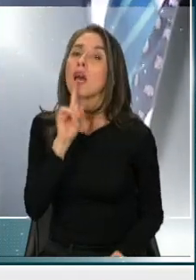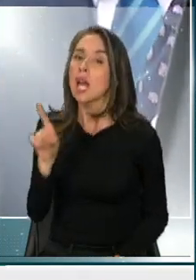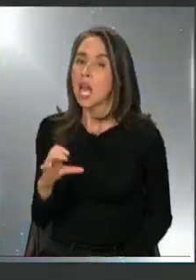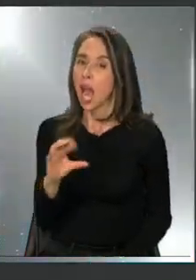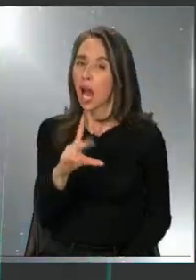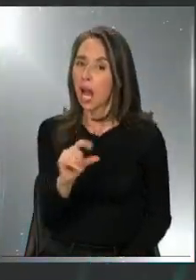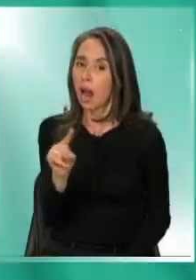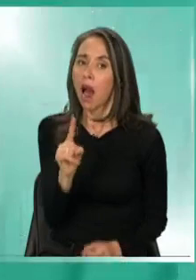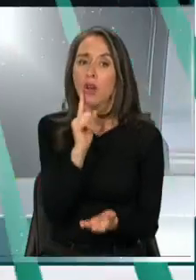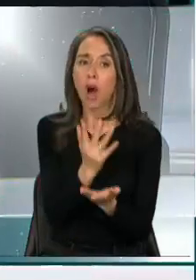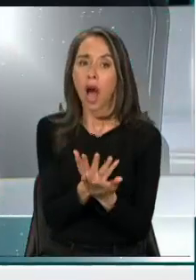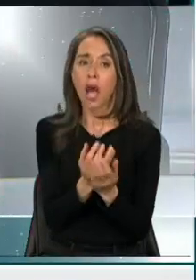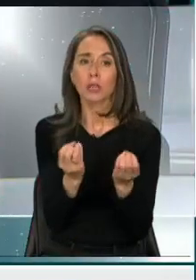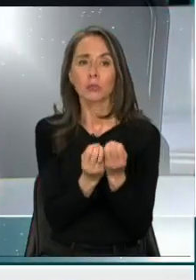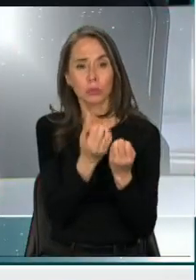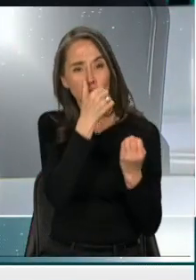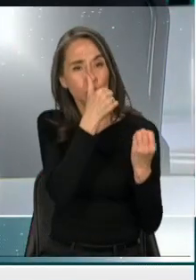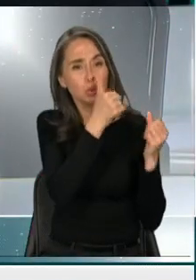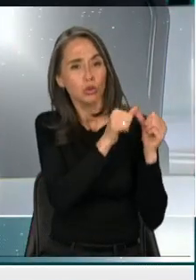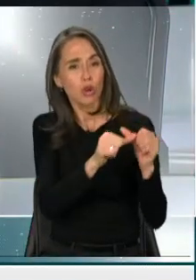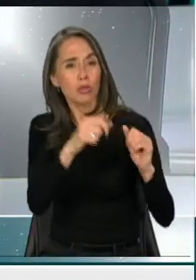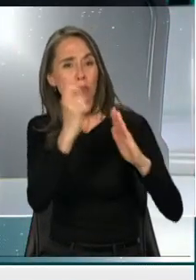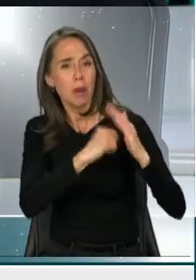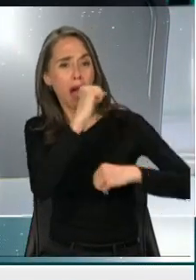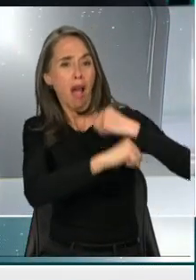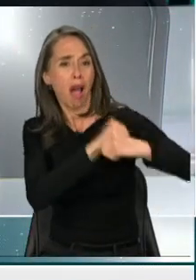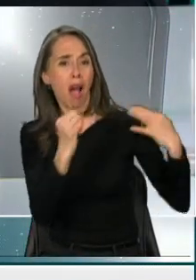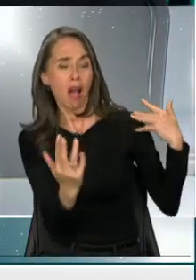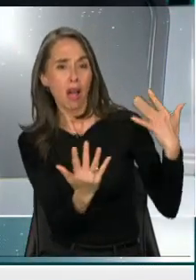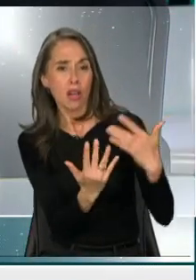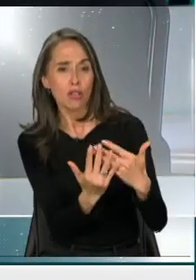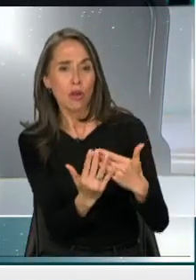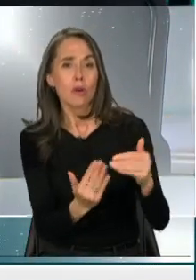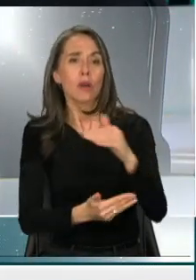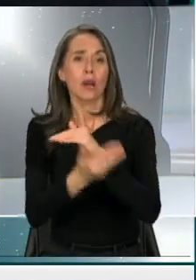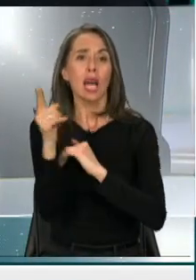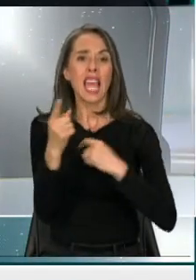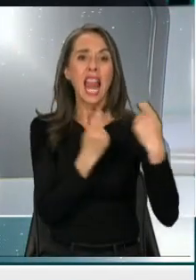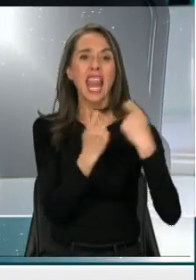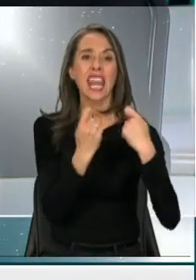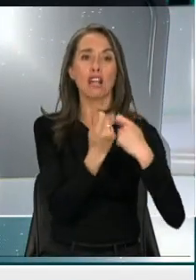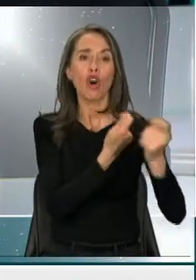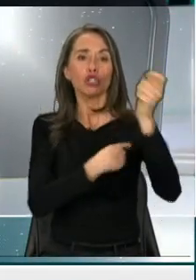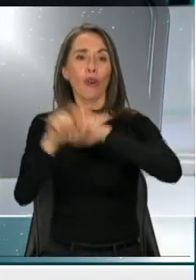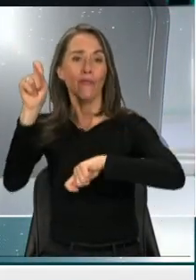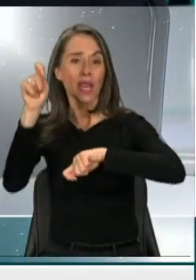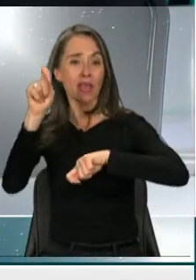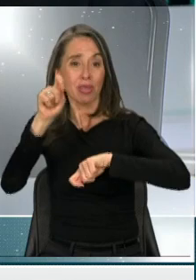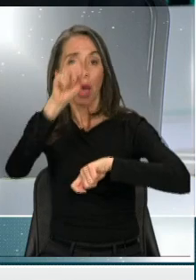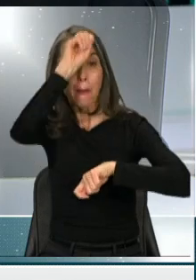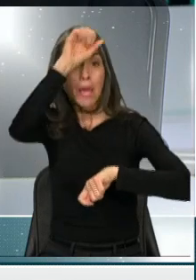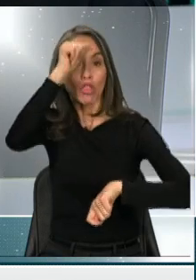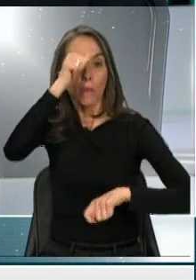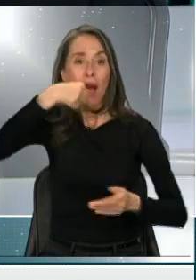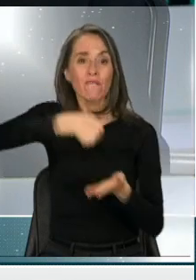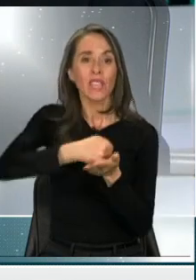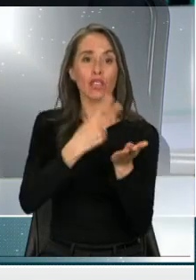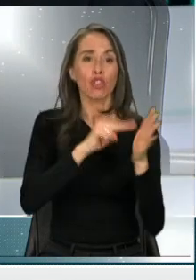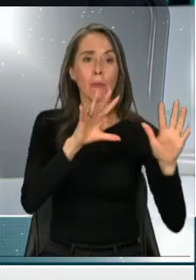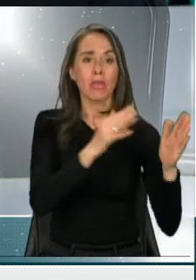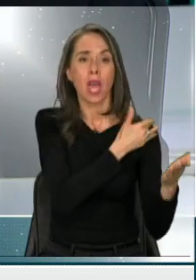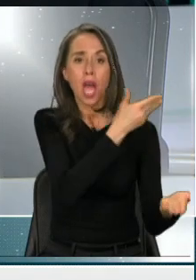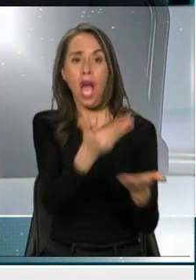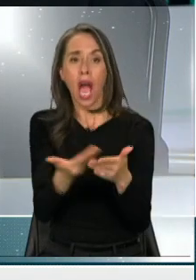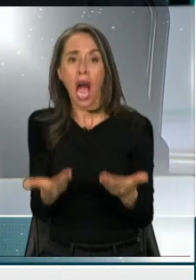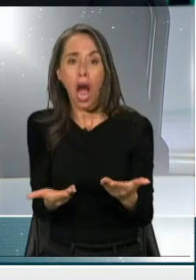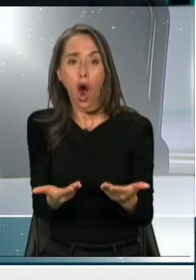han planteado la cantidad de tiempo que ha pasado desde que se produjo este negocio estamos hablando de fines del 2010 y el tiempo actual estamos